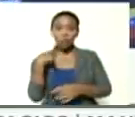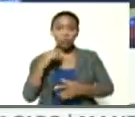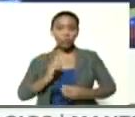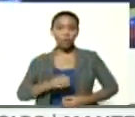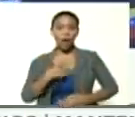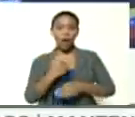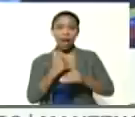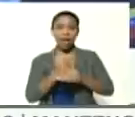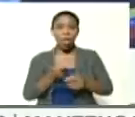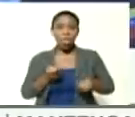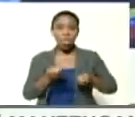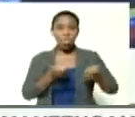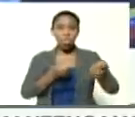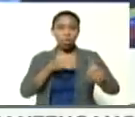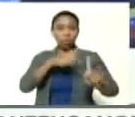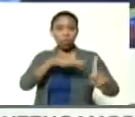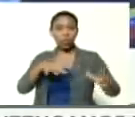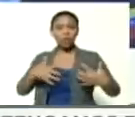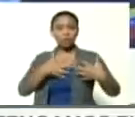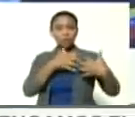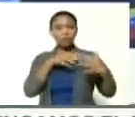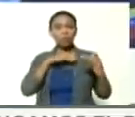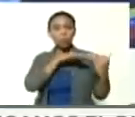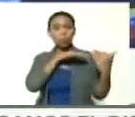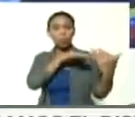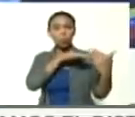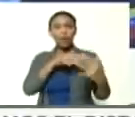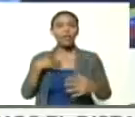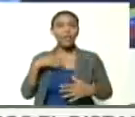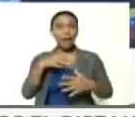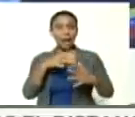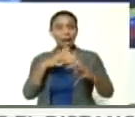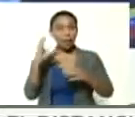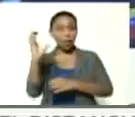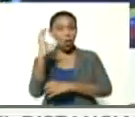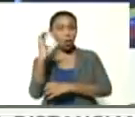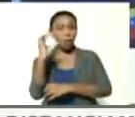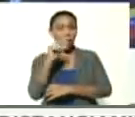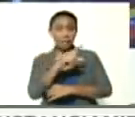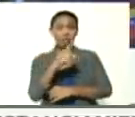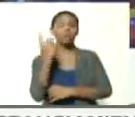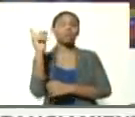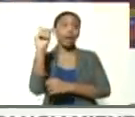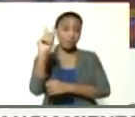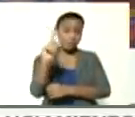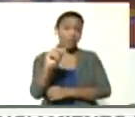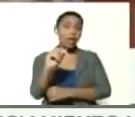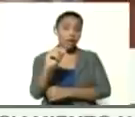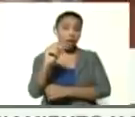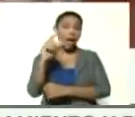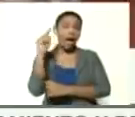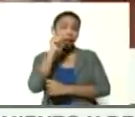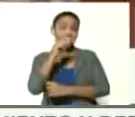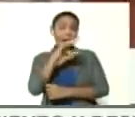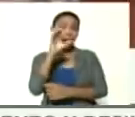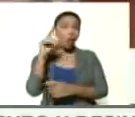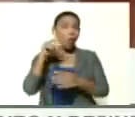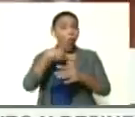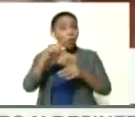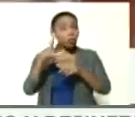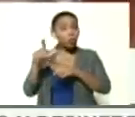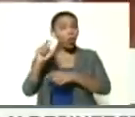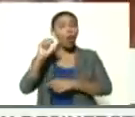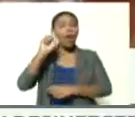de desplazados del conflicto colombiano, de la guerra colombiana. Incluso también la ciudad de La Victoria se ha alimentado